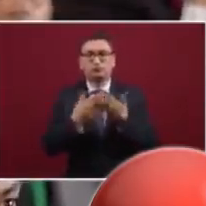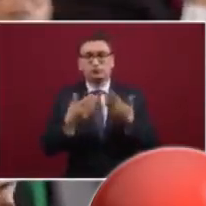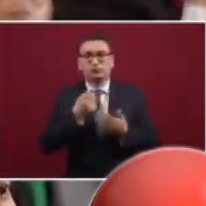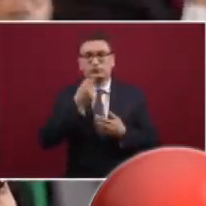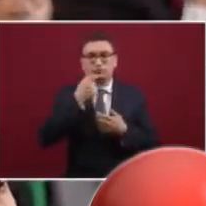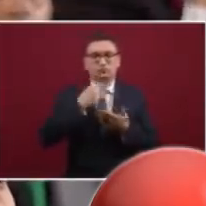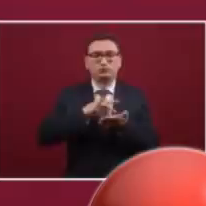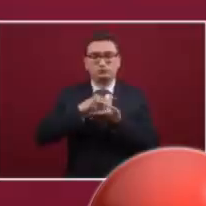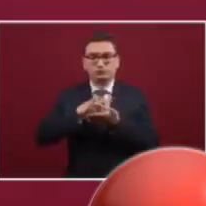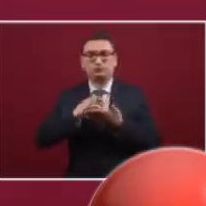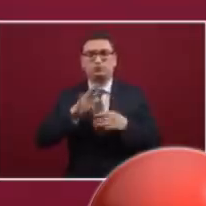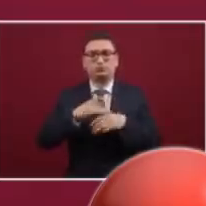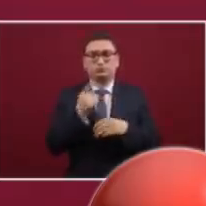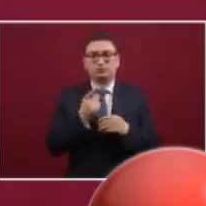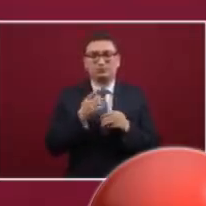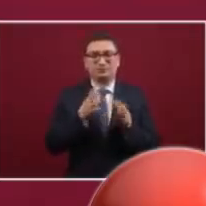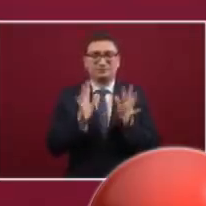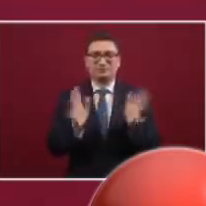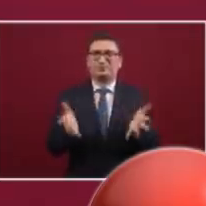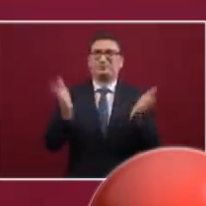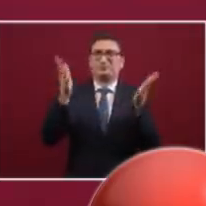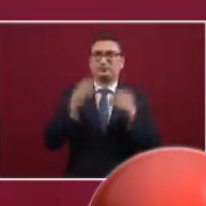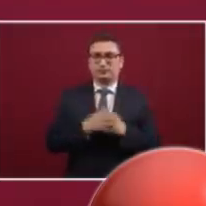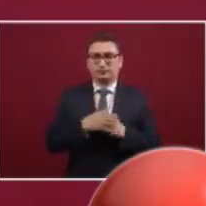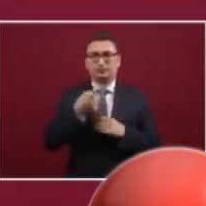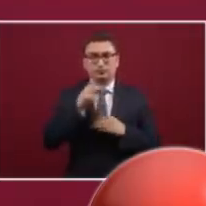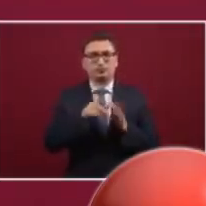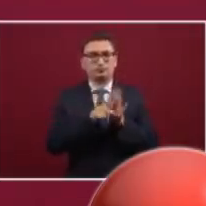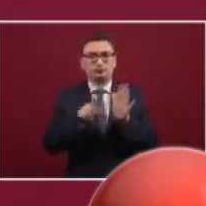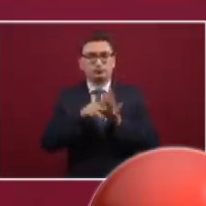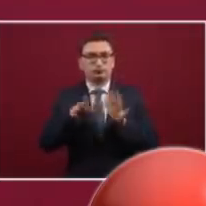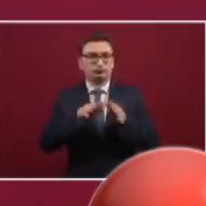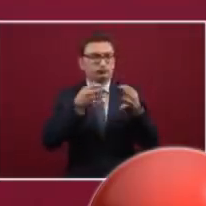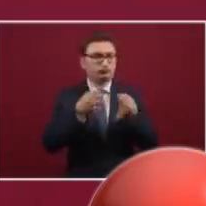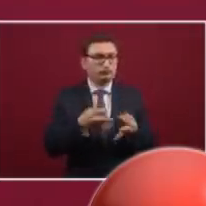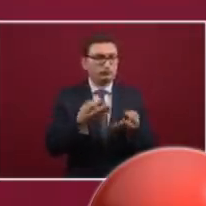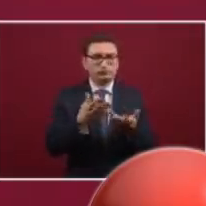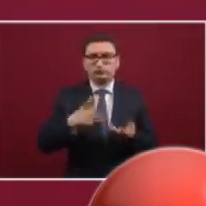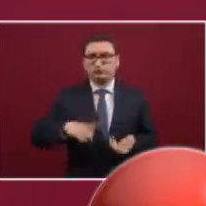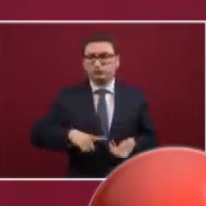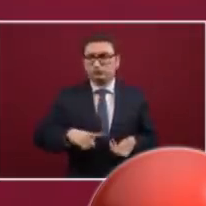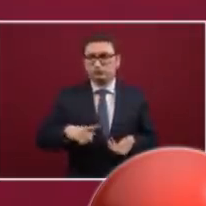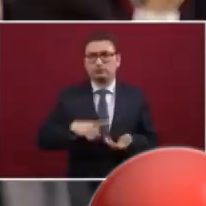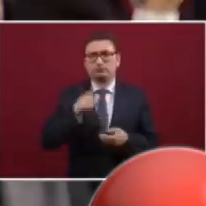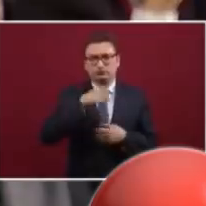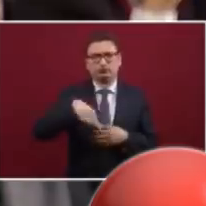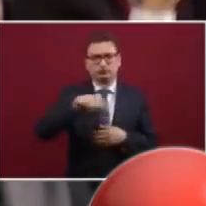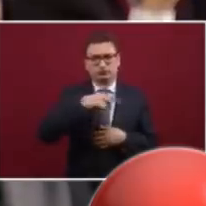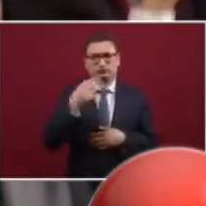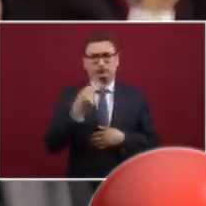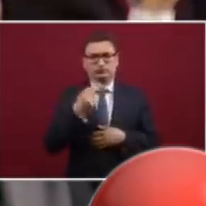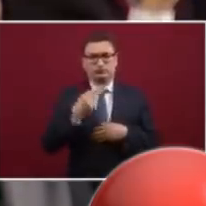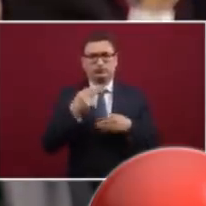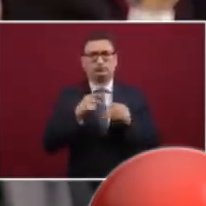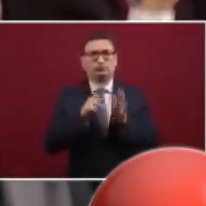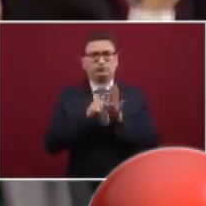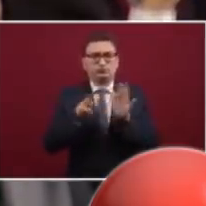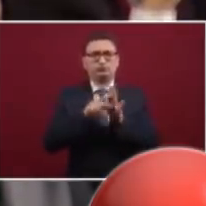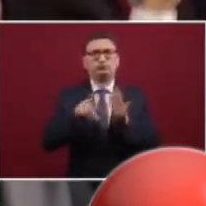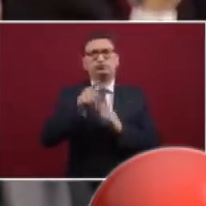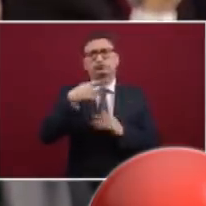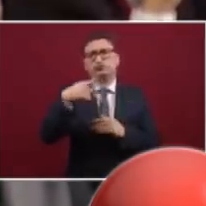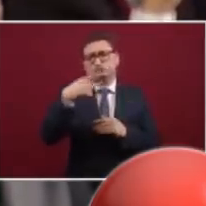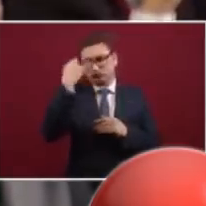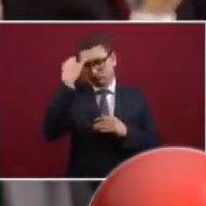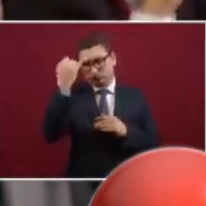medios de comunicación? Ya. ¿Por qué? Bueno, pero sigue habiendo publicidad oficial. Yo entiendo perfectamente que necesitan ustedes tener tiempos oficiales, tiene